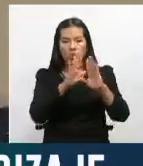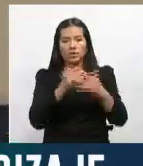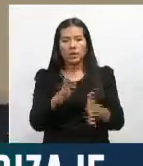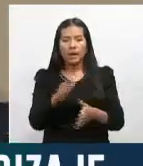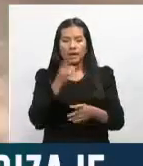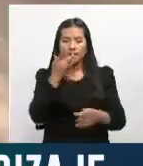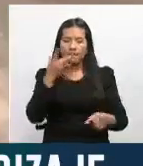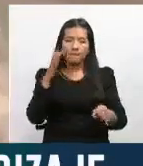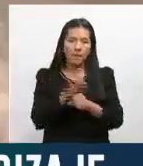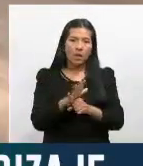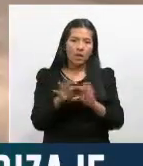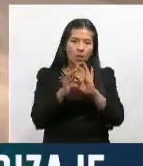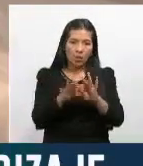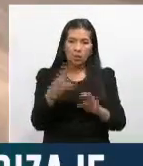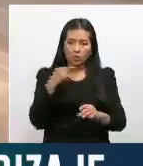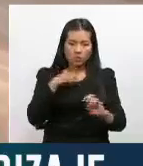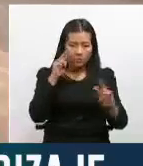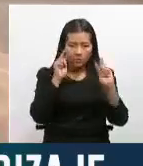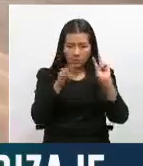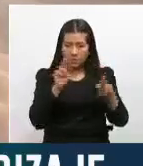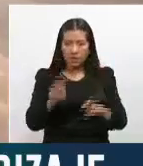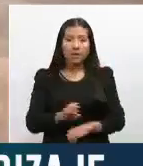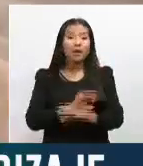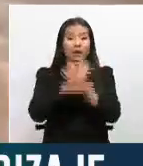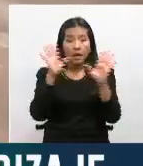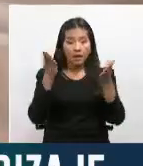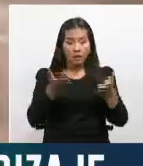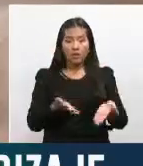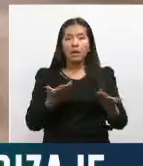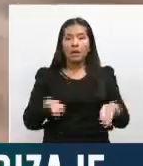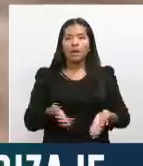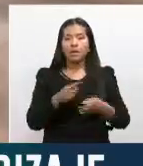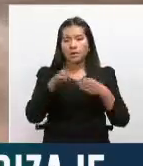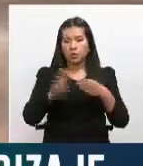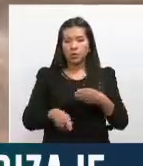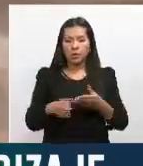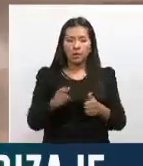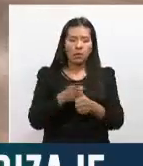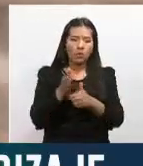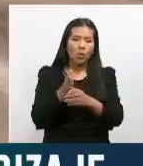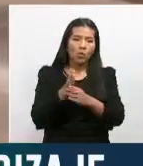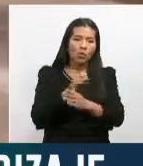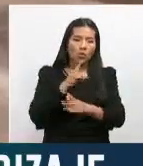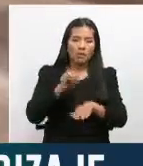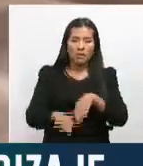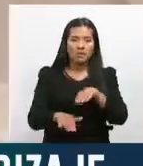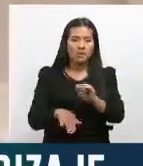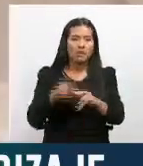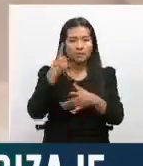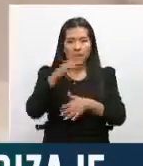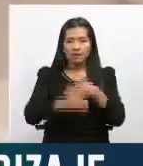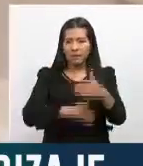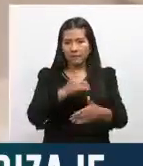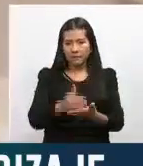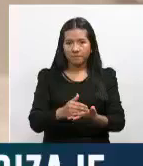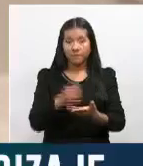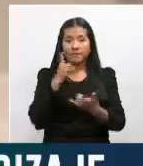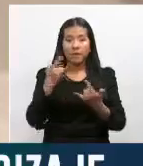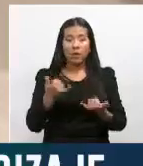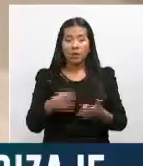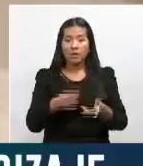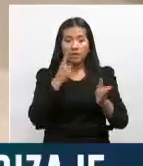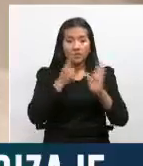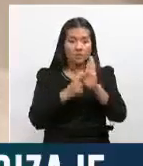de Unidad. Aquí las estamos viendo. Estos son los resultados. Paso a paso estamos avanzando. Créame de que esto va a ser